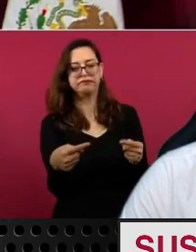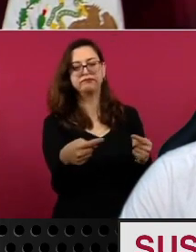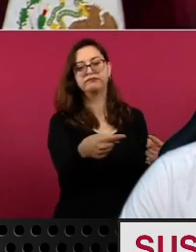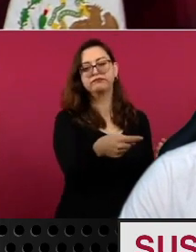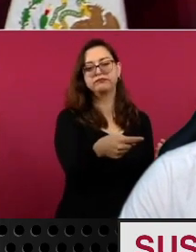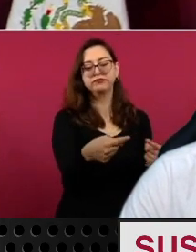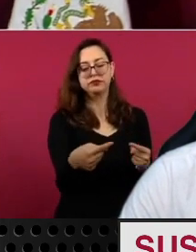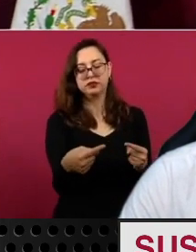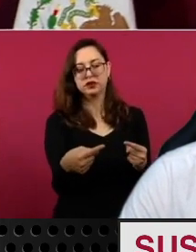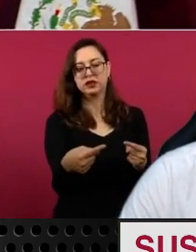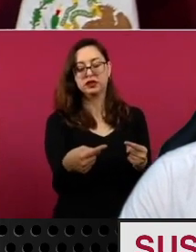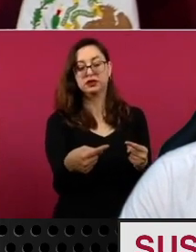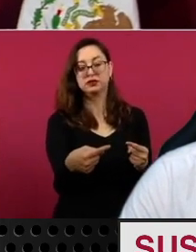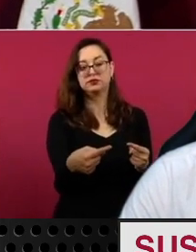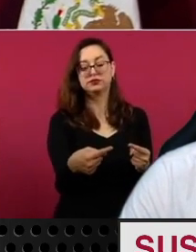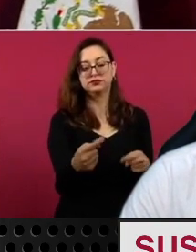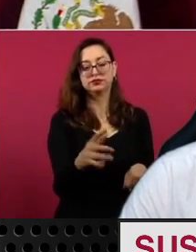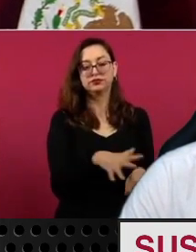entre